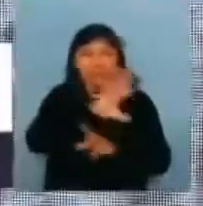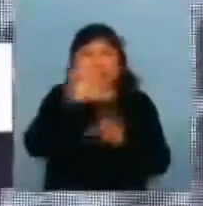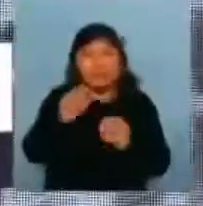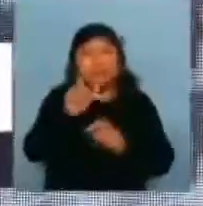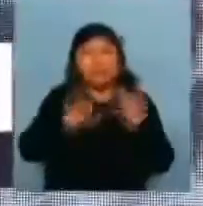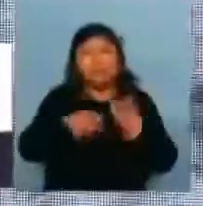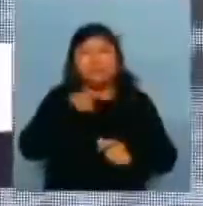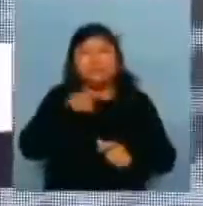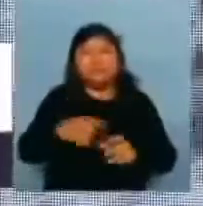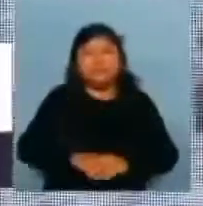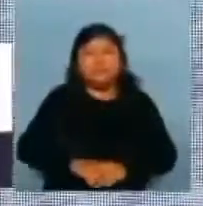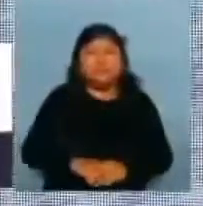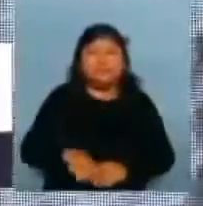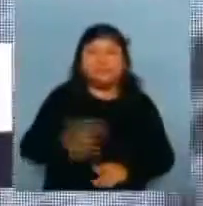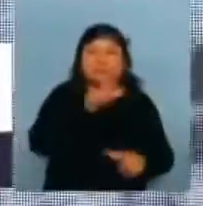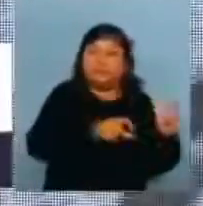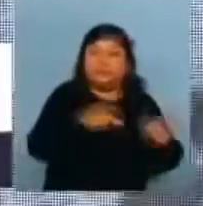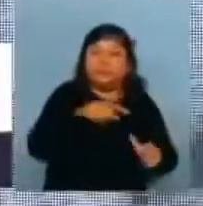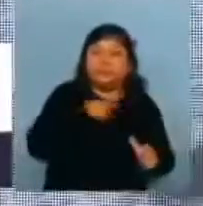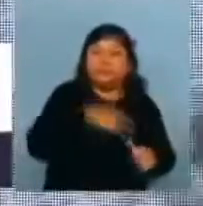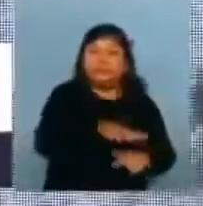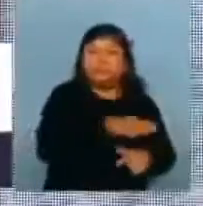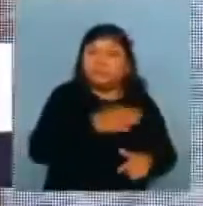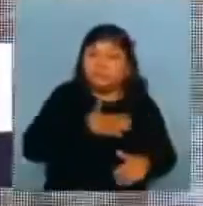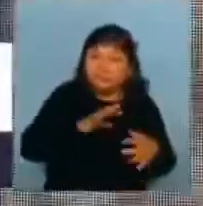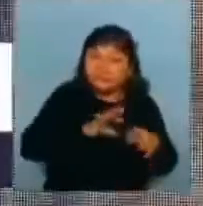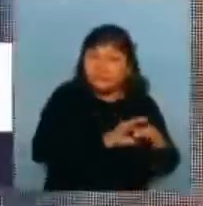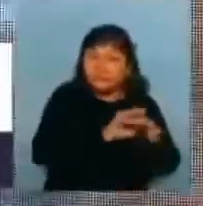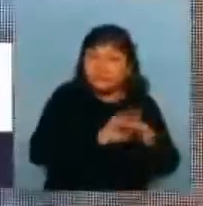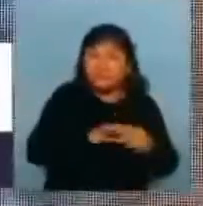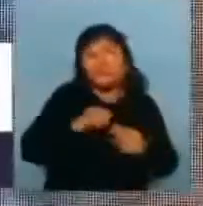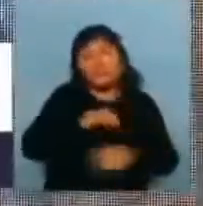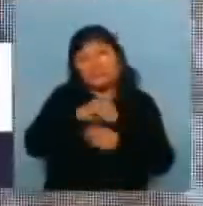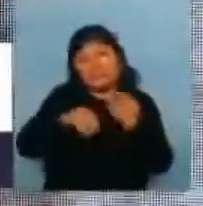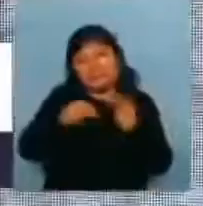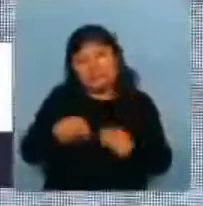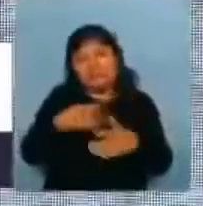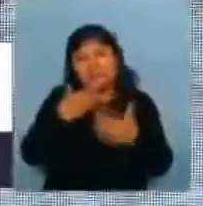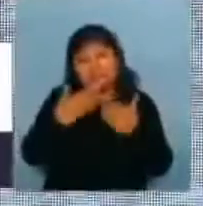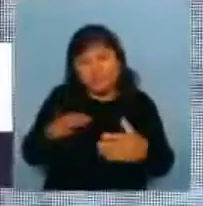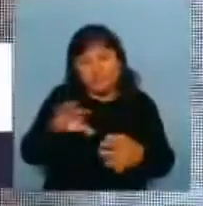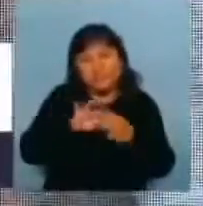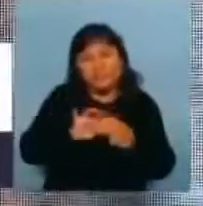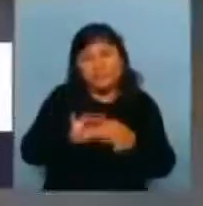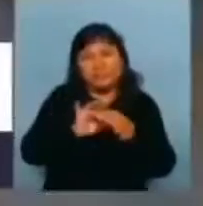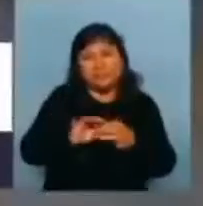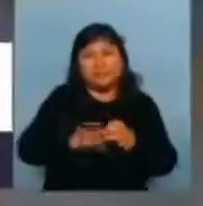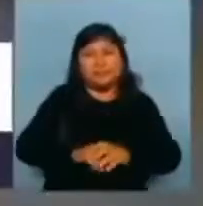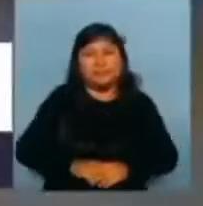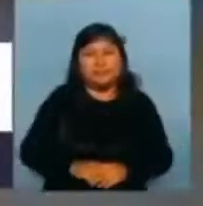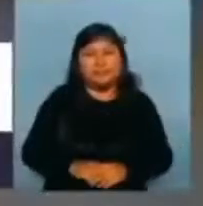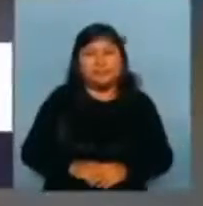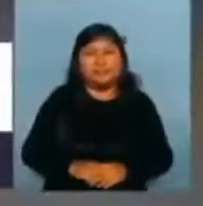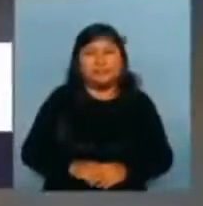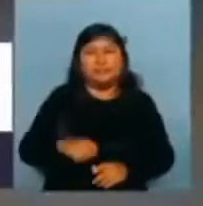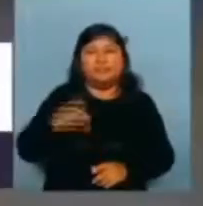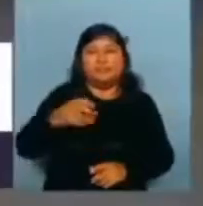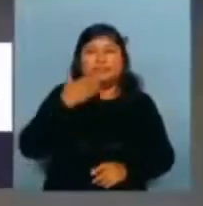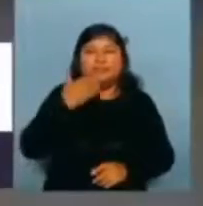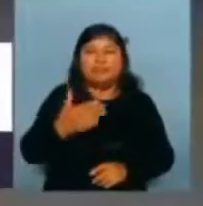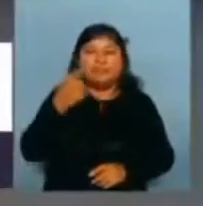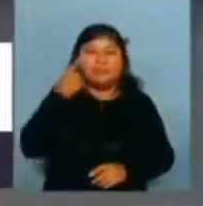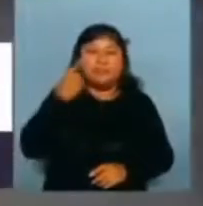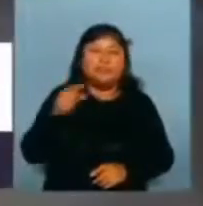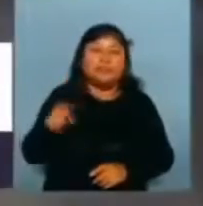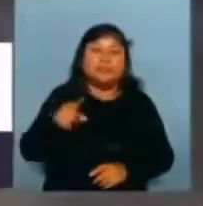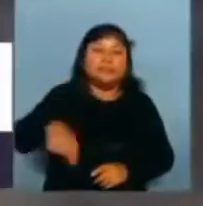gente de Jujuy, la gente de mi pueblo. Y sobre todo de mi familia que siempre me está acompañando. Brenda Carabajal, gracias por estos